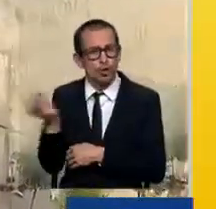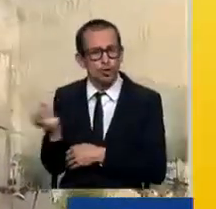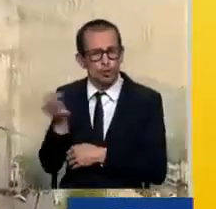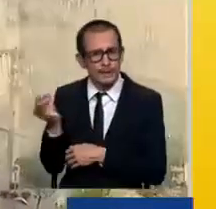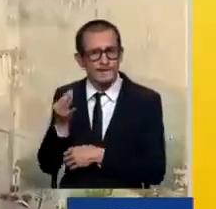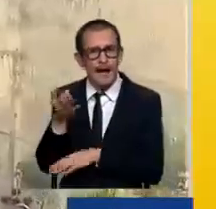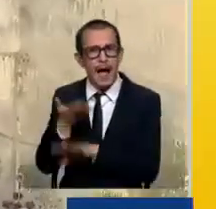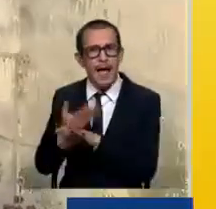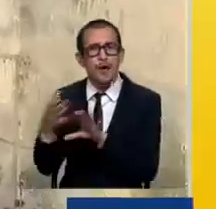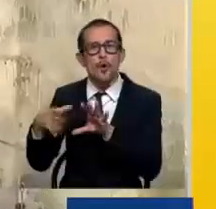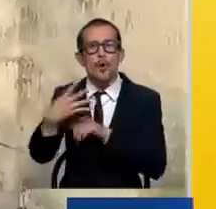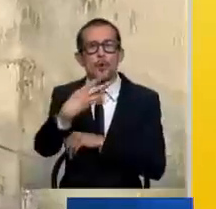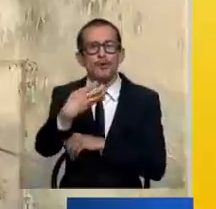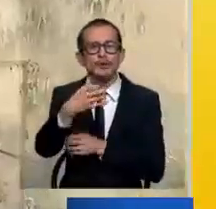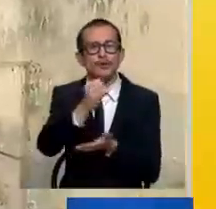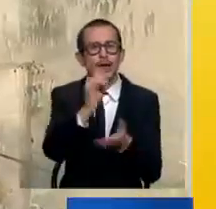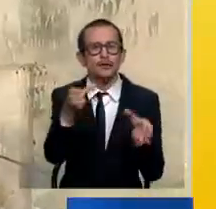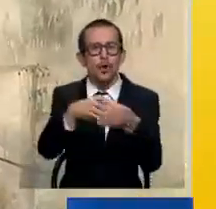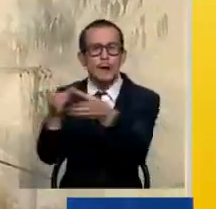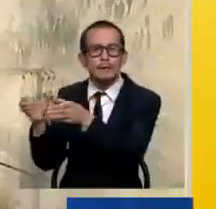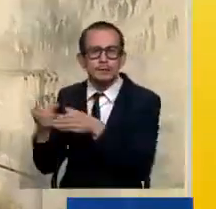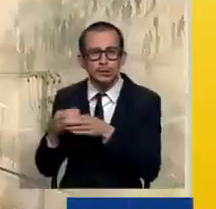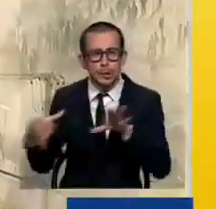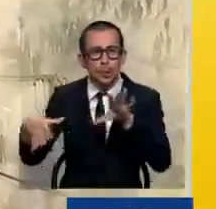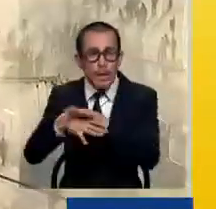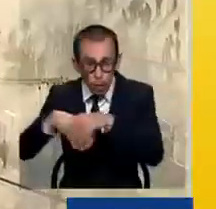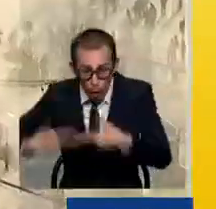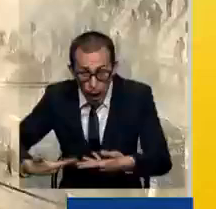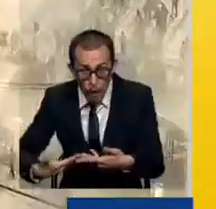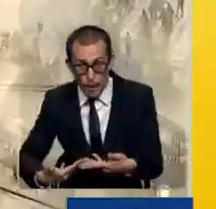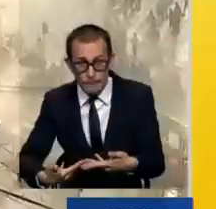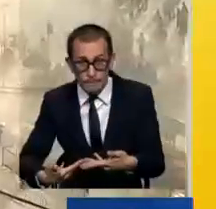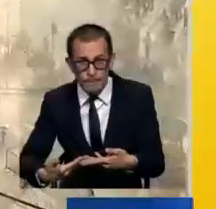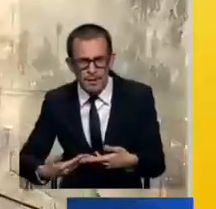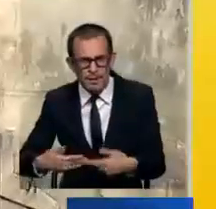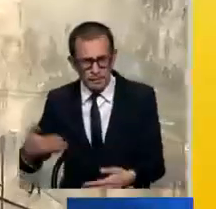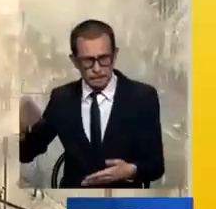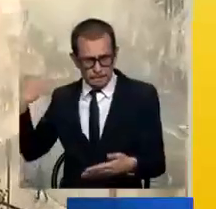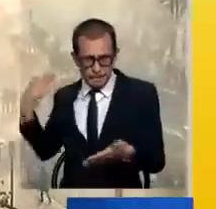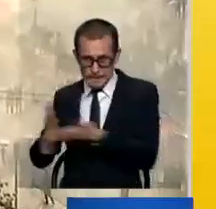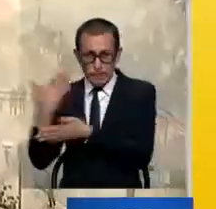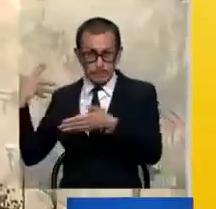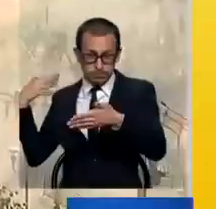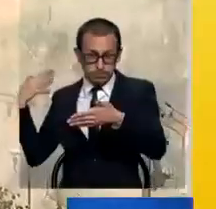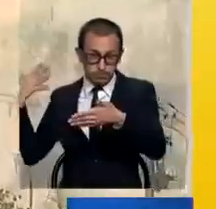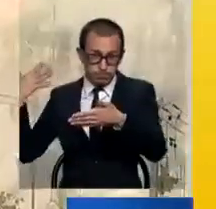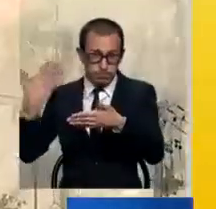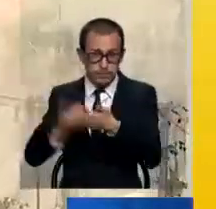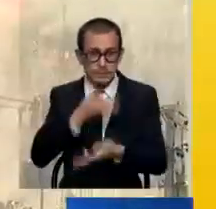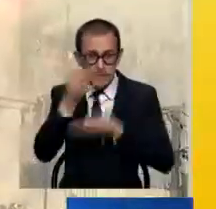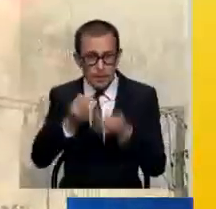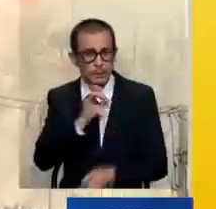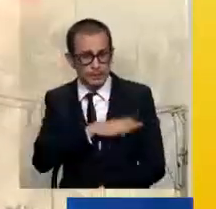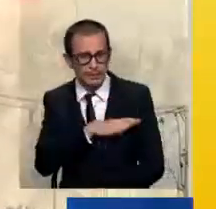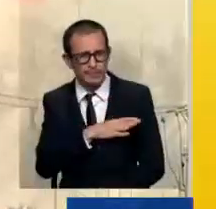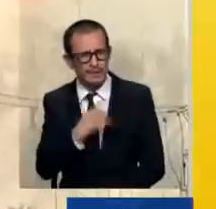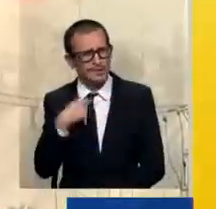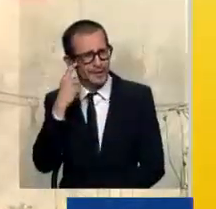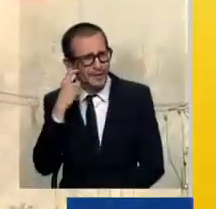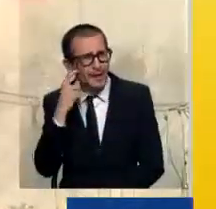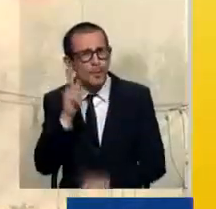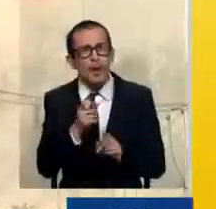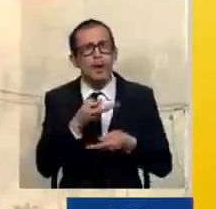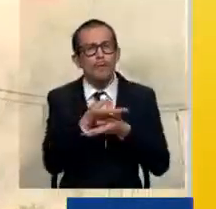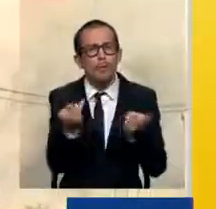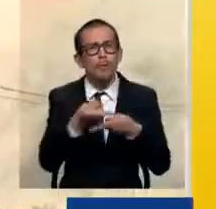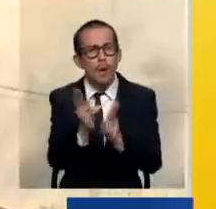juntaron 400 organizaciones hoy día. Alejandra, fue como debería haber sido de atrás para adelante, diciéndolo en chileno, ¿no? Porque al parecer los anuncios donde él